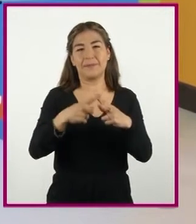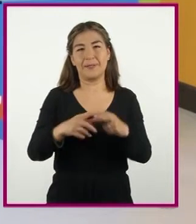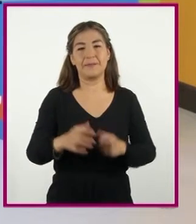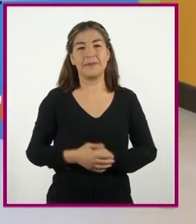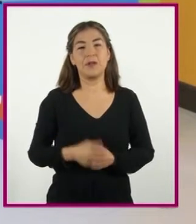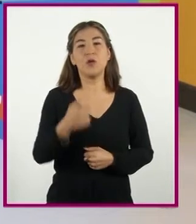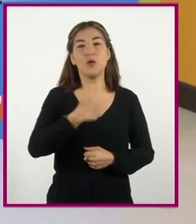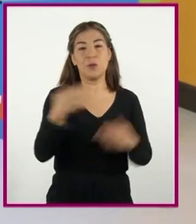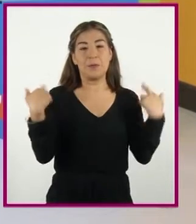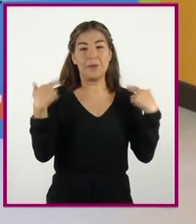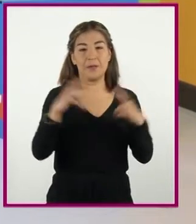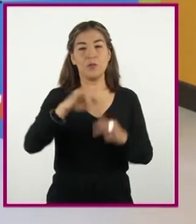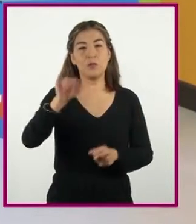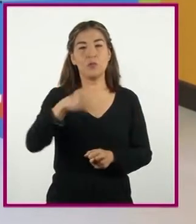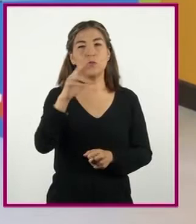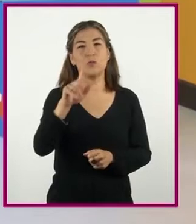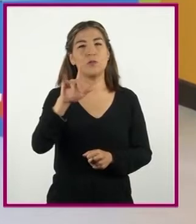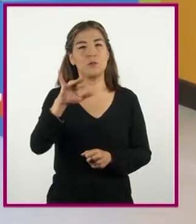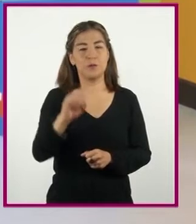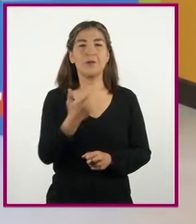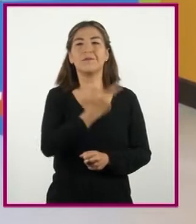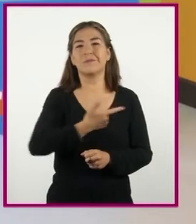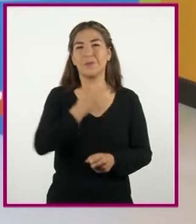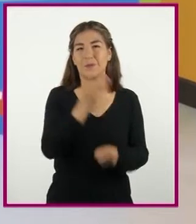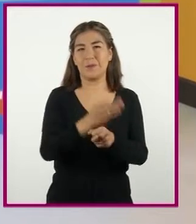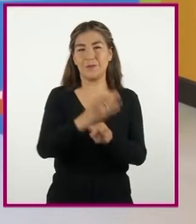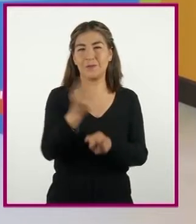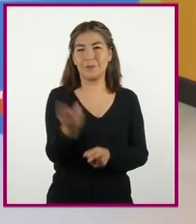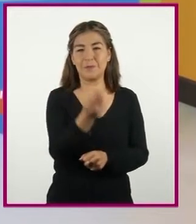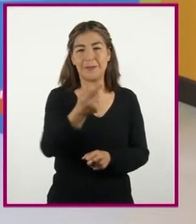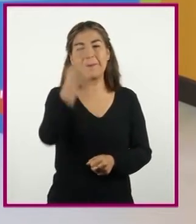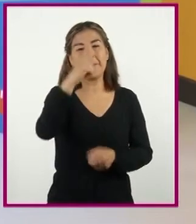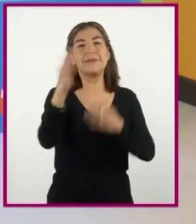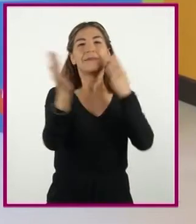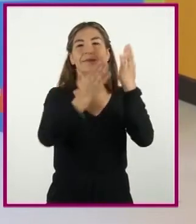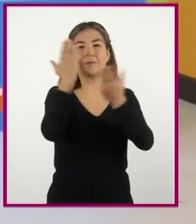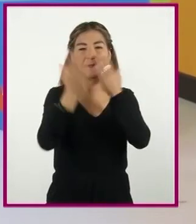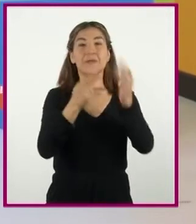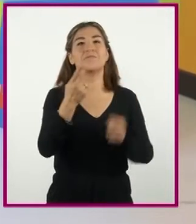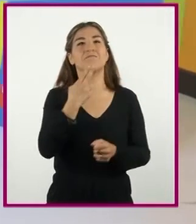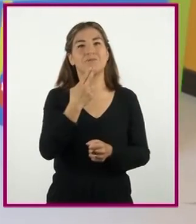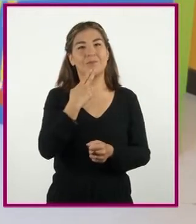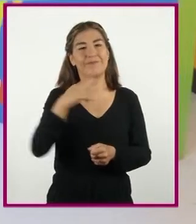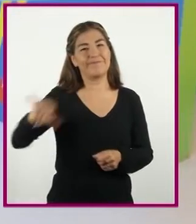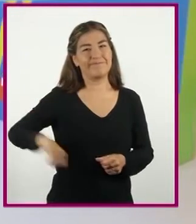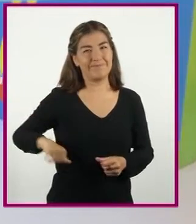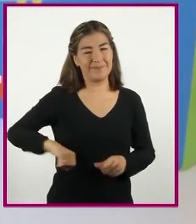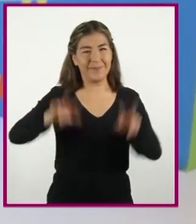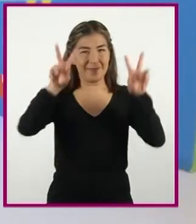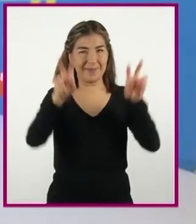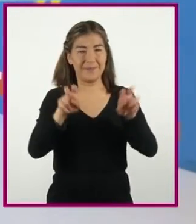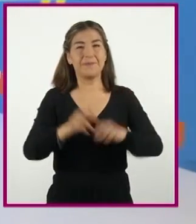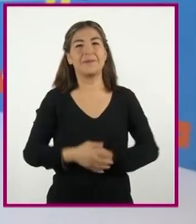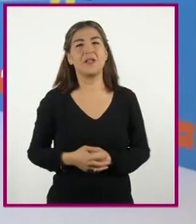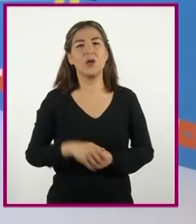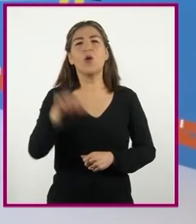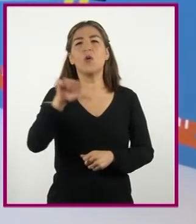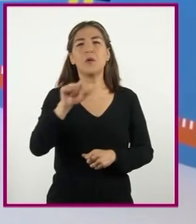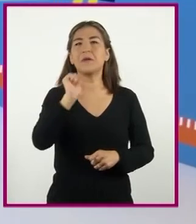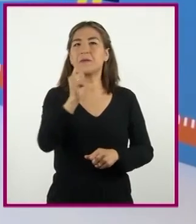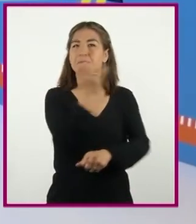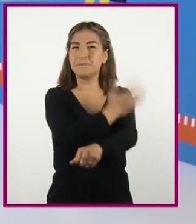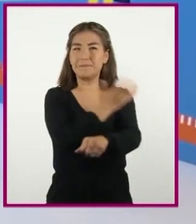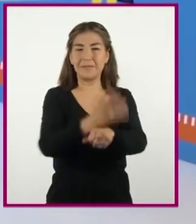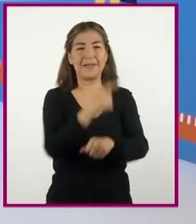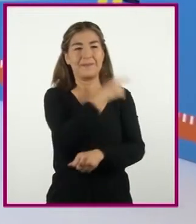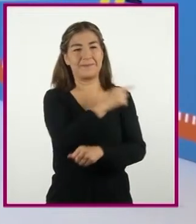el maestro Julio Sánchez y es un gusto estar con ustedes para poder estudiar otro útil e interesante tema. En esta sesión está con nosotros